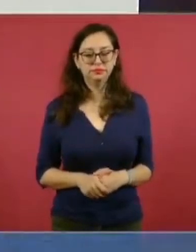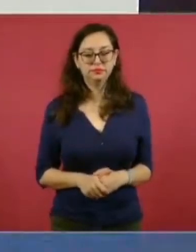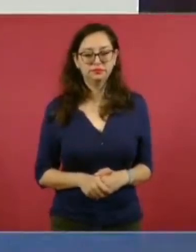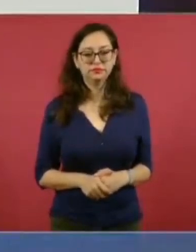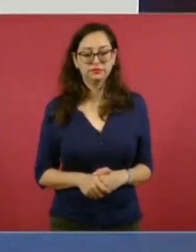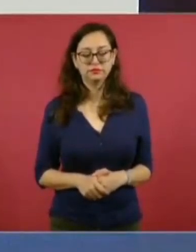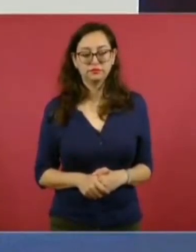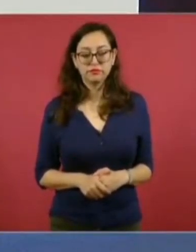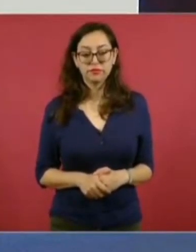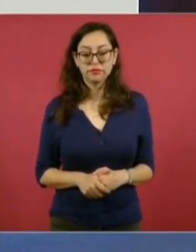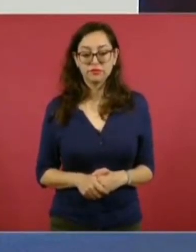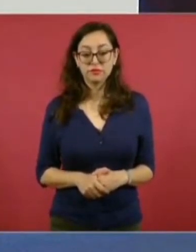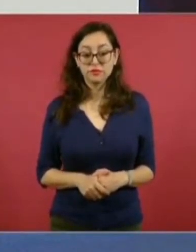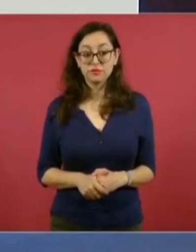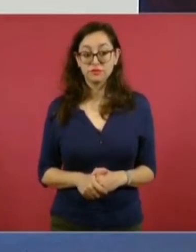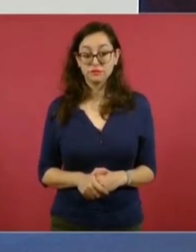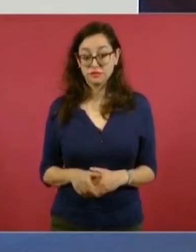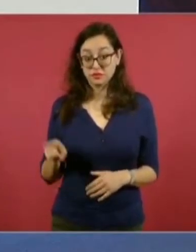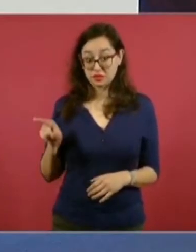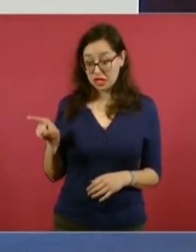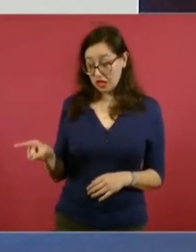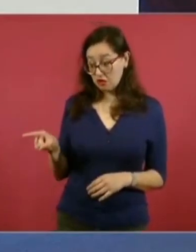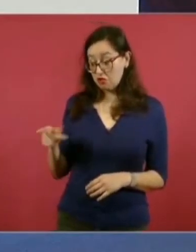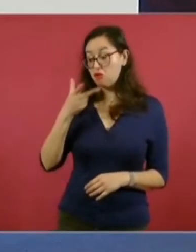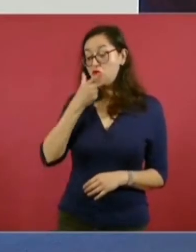El narcotraficante en cuestión, o sea,